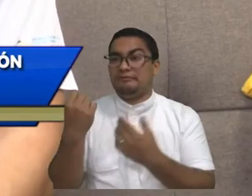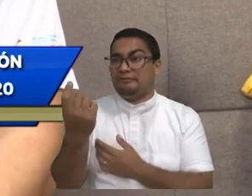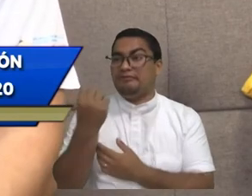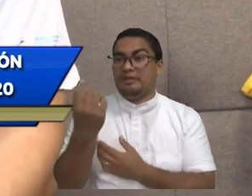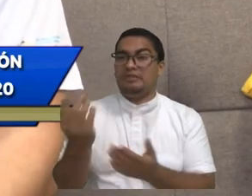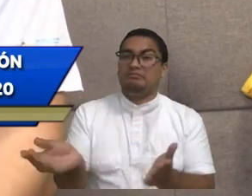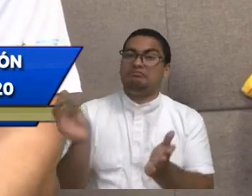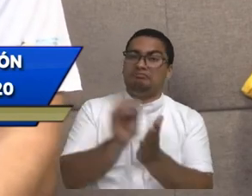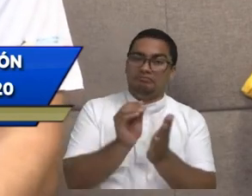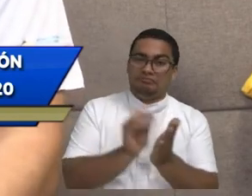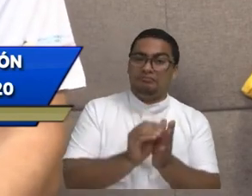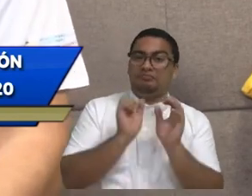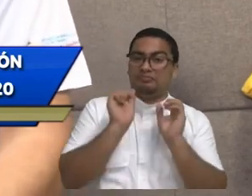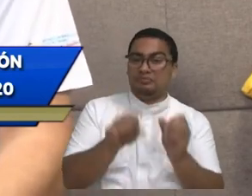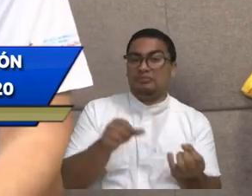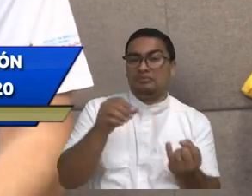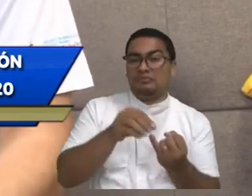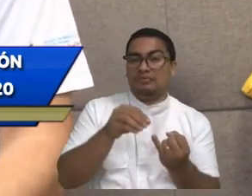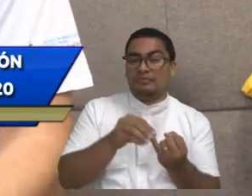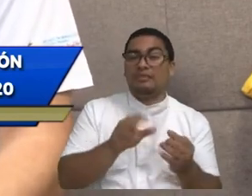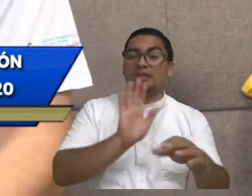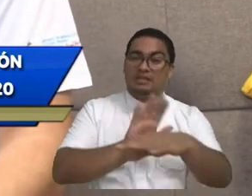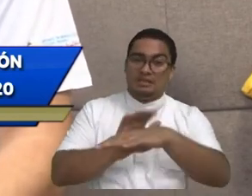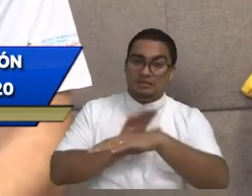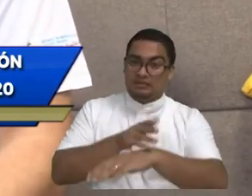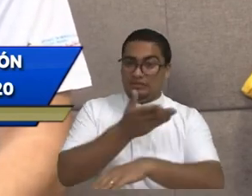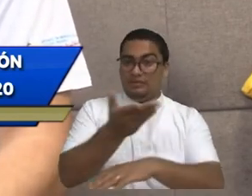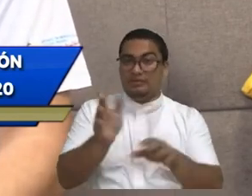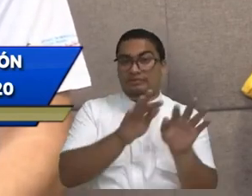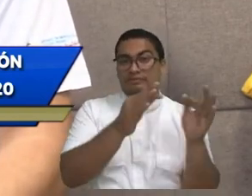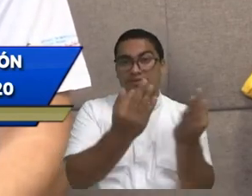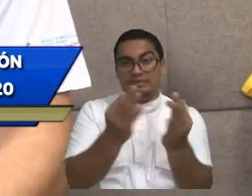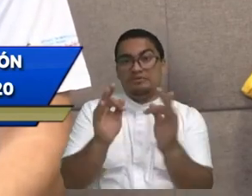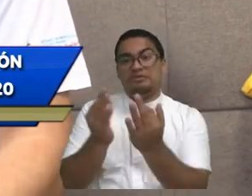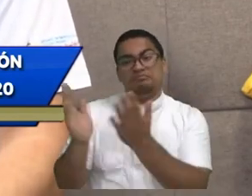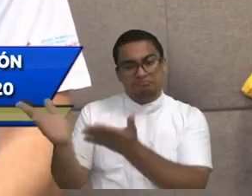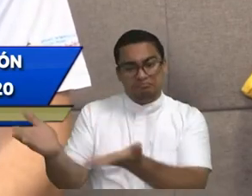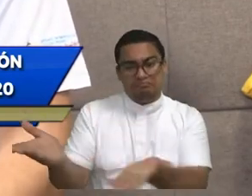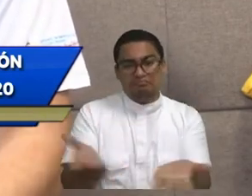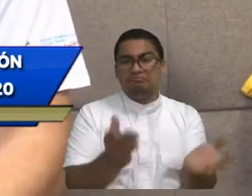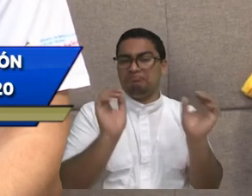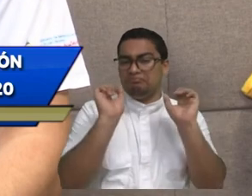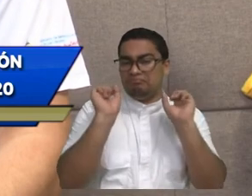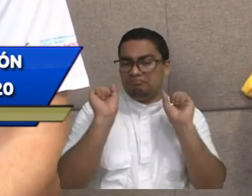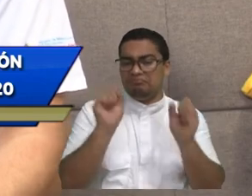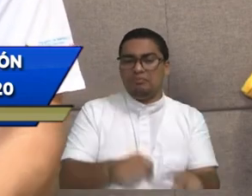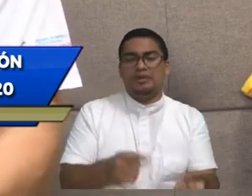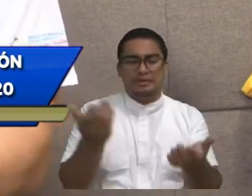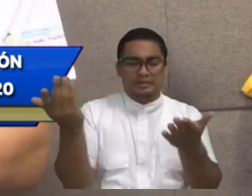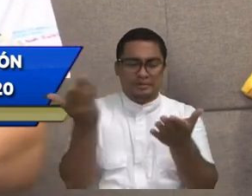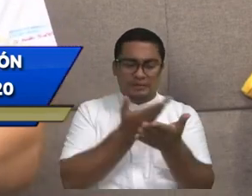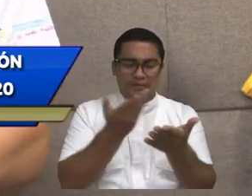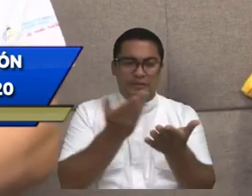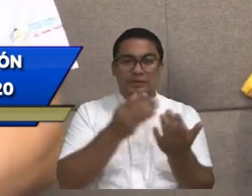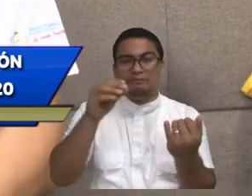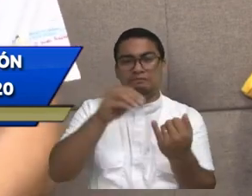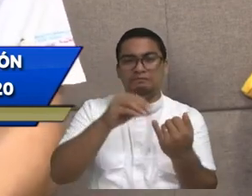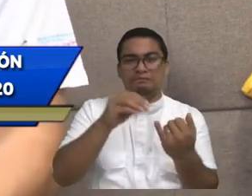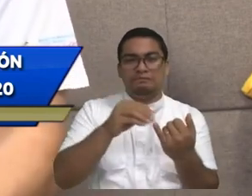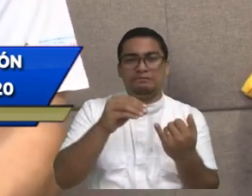estamos haciendo el llamado para que no pierdan pues esa oportunidad esa posibilidad de transformar